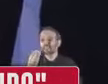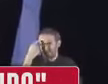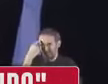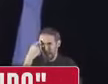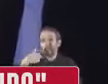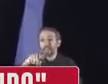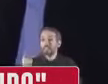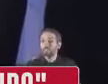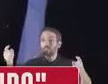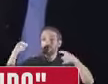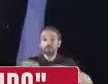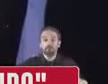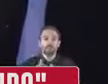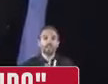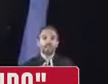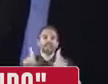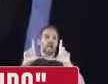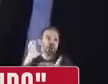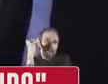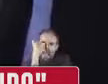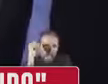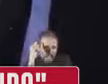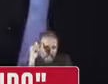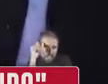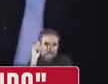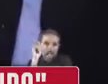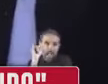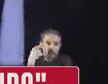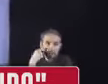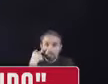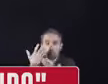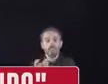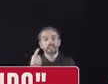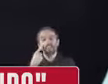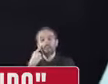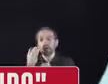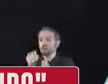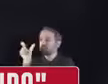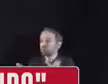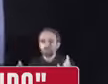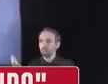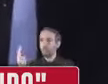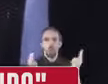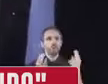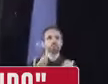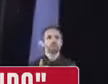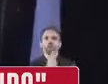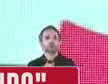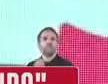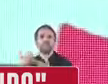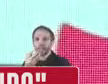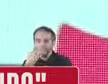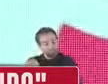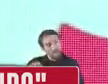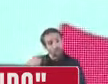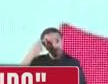que iban a venir con una cámara de televisión a transmitir en vivo y en directo cómo se nos moría la gente porque no le podíamos dar un respiro eso